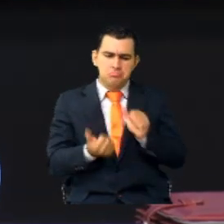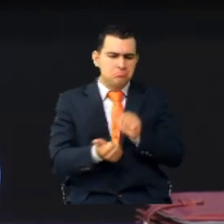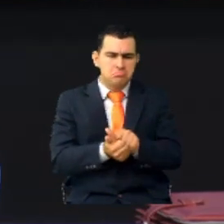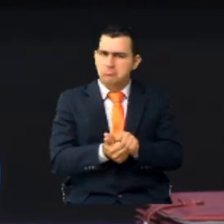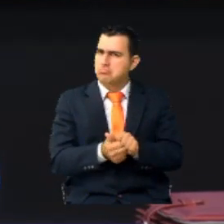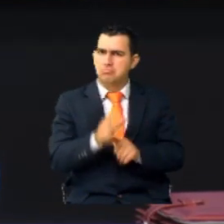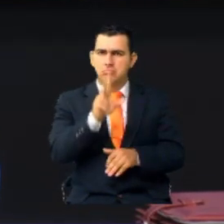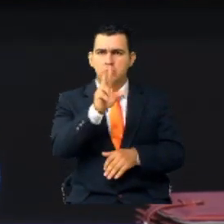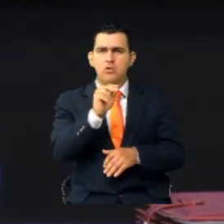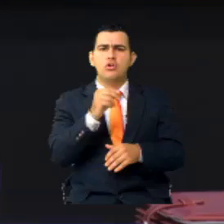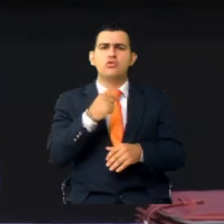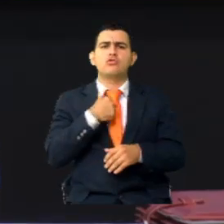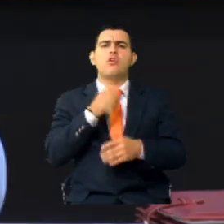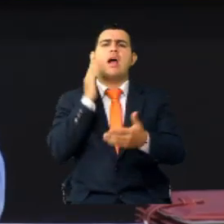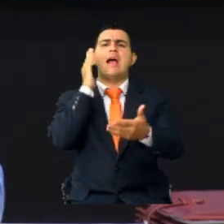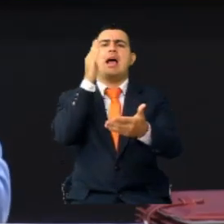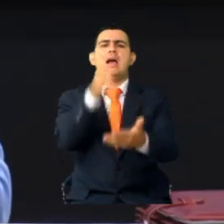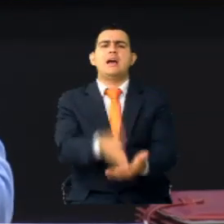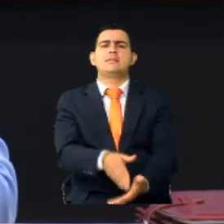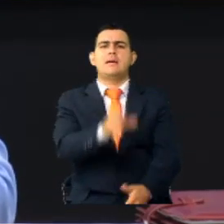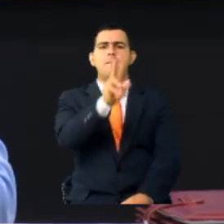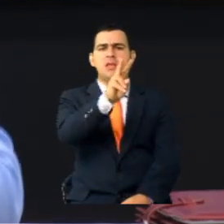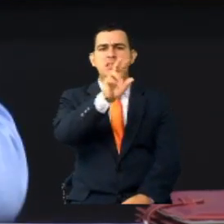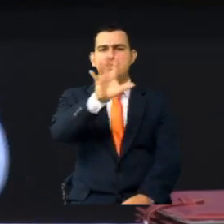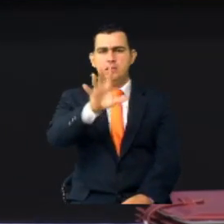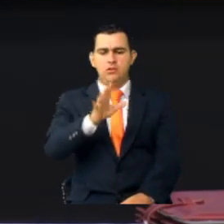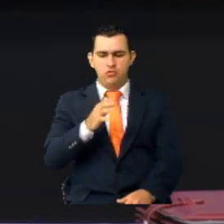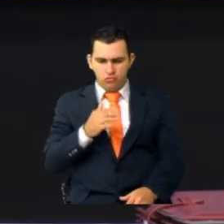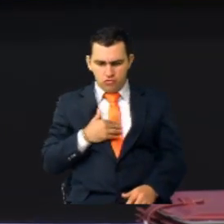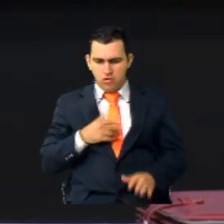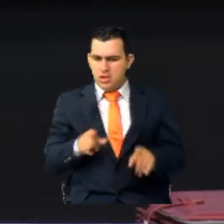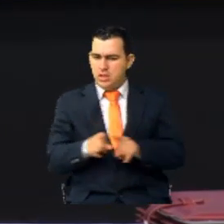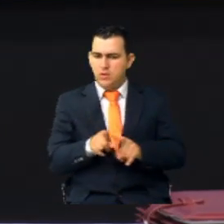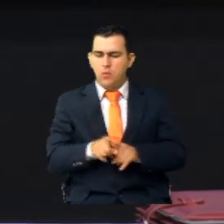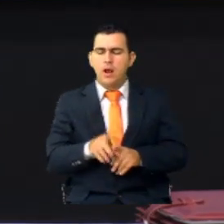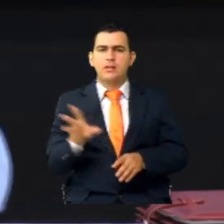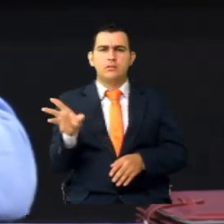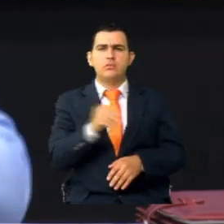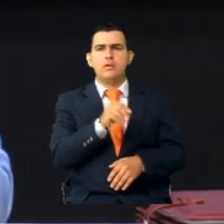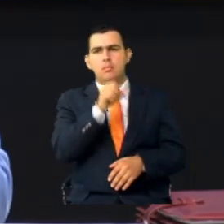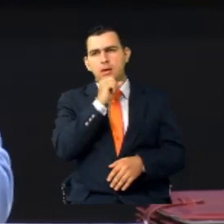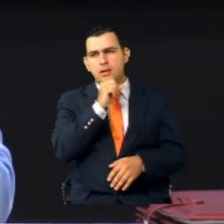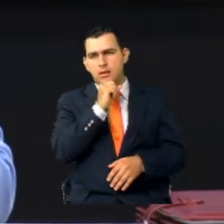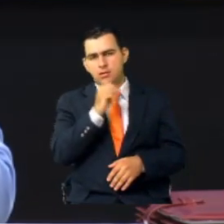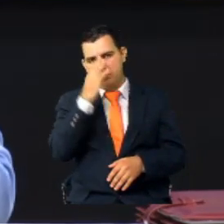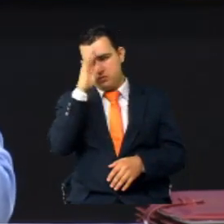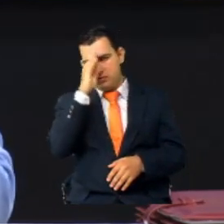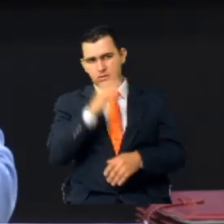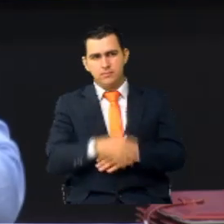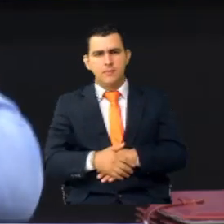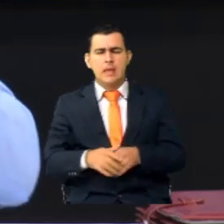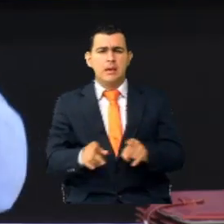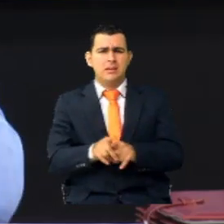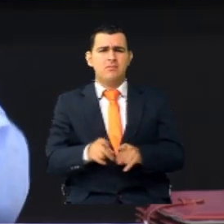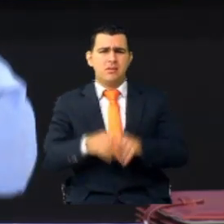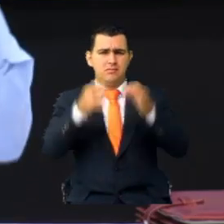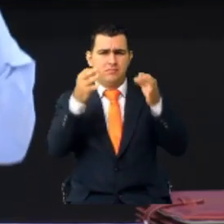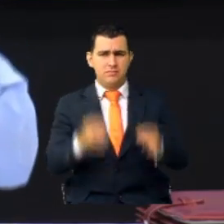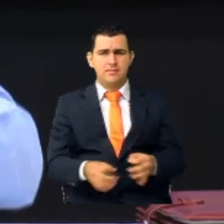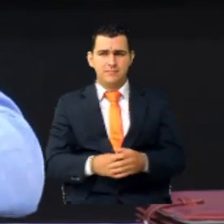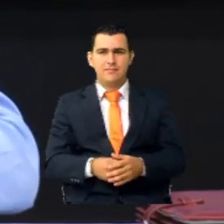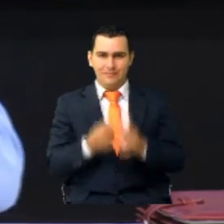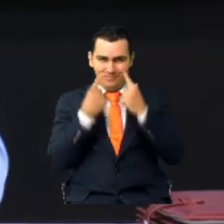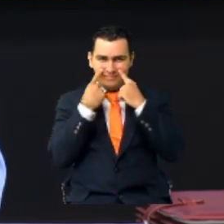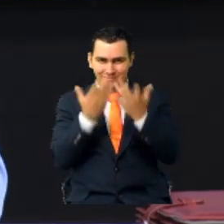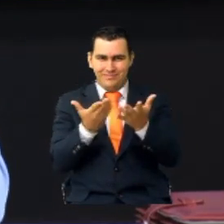Henao va hasta el 25 porque mi compromiso es con esta ciudad maravillosa que hoy confía grandemente en mí. Ustedes ven el